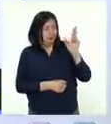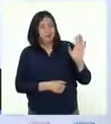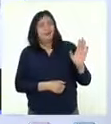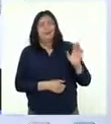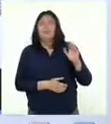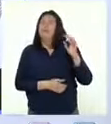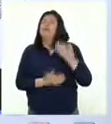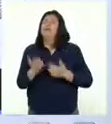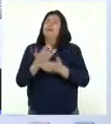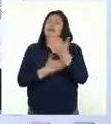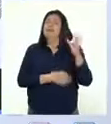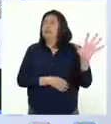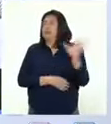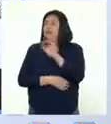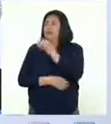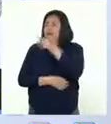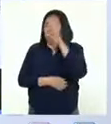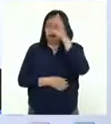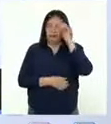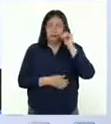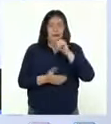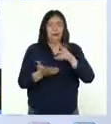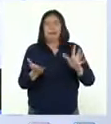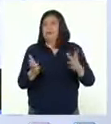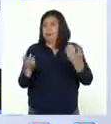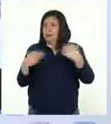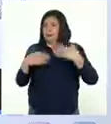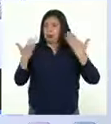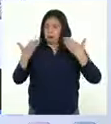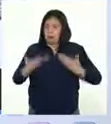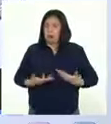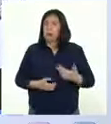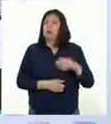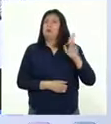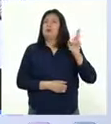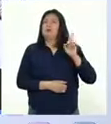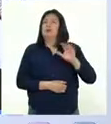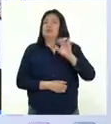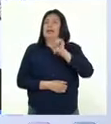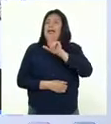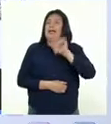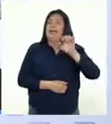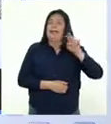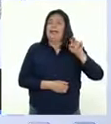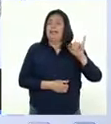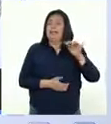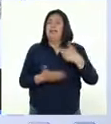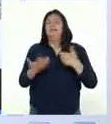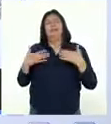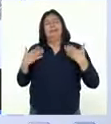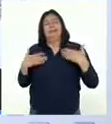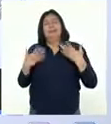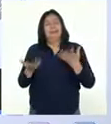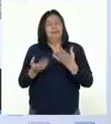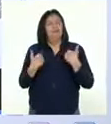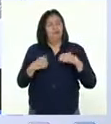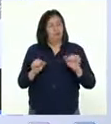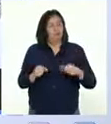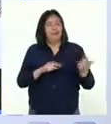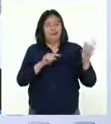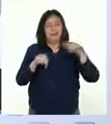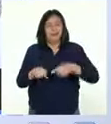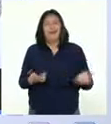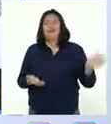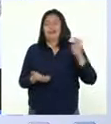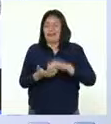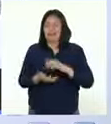a todas y todos los chicos que nos acompañan! Soy la profesora Aleni Fernández y me alegra mucho poder estar